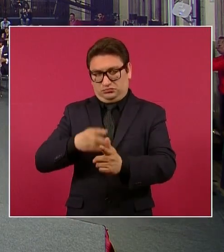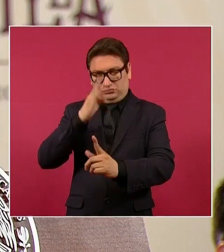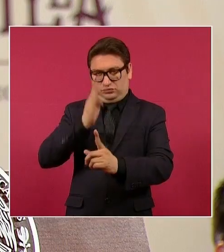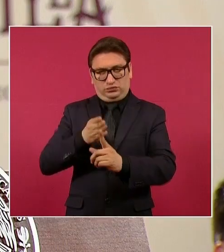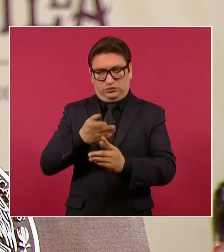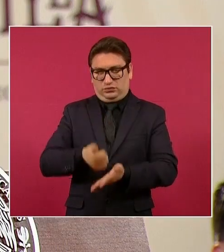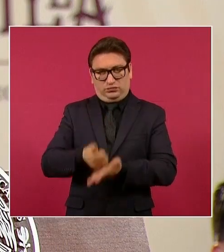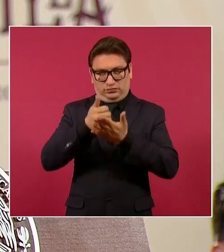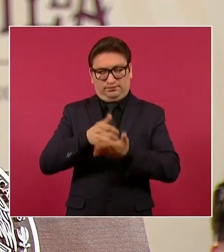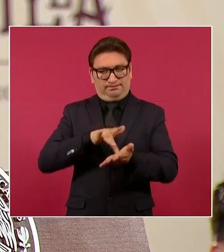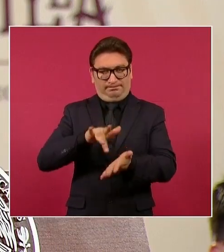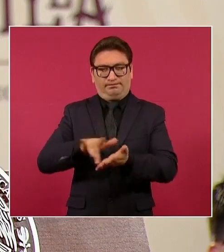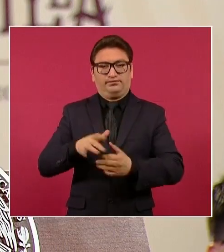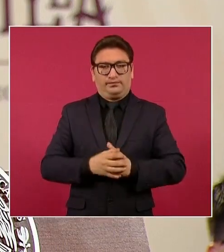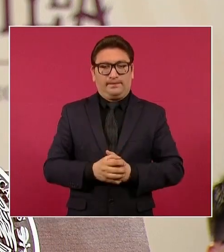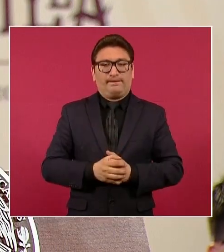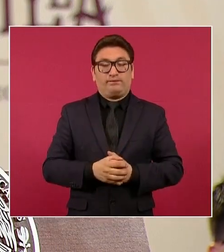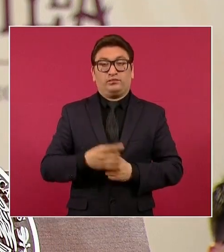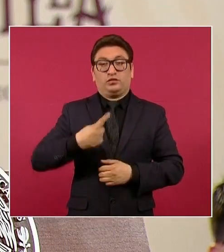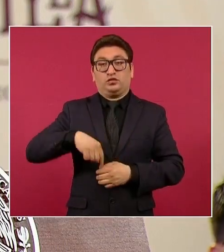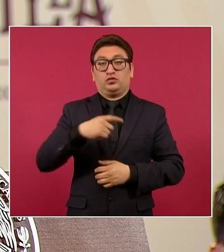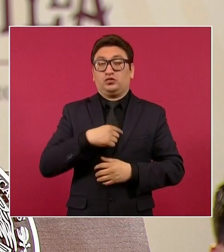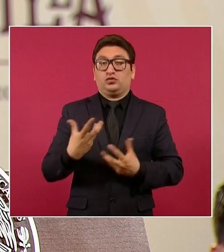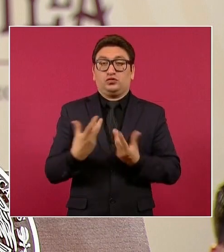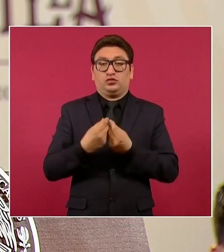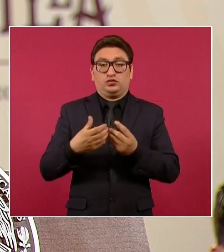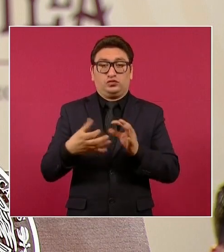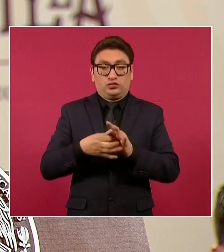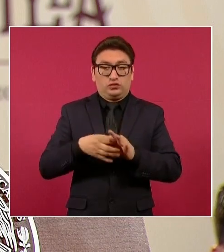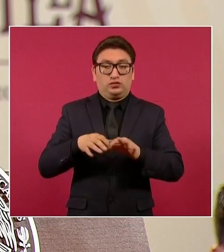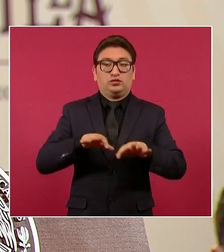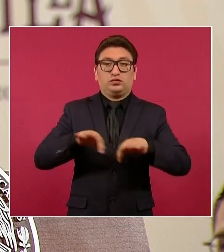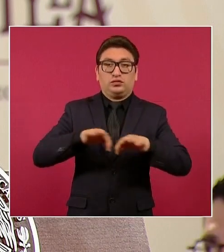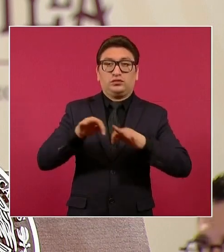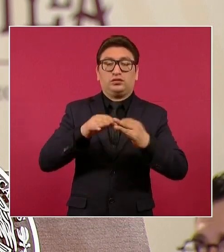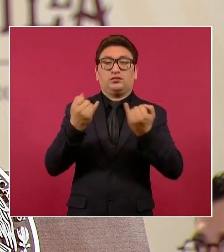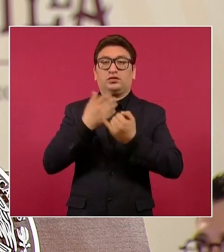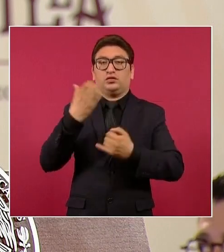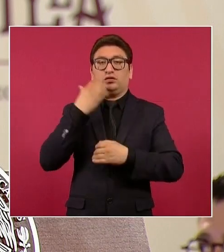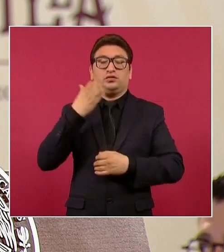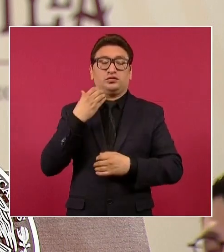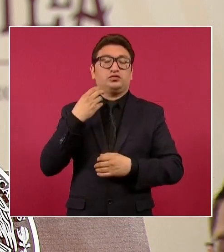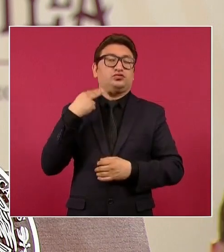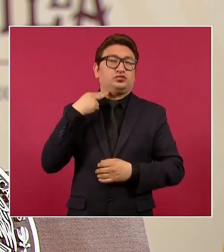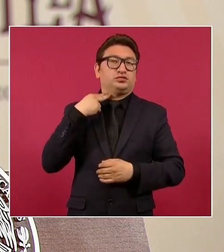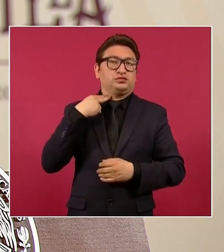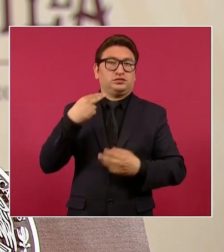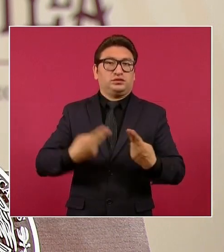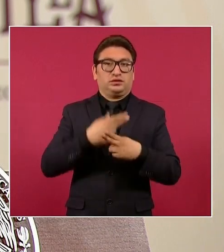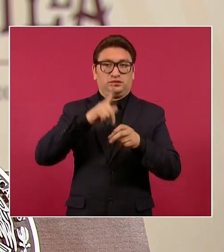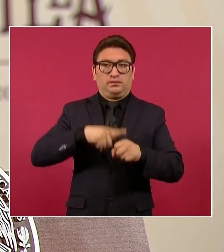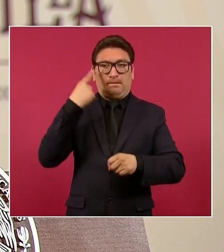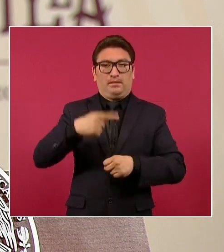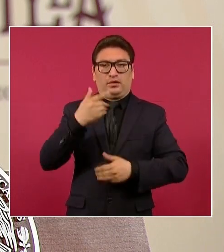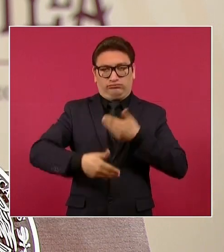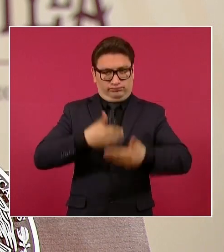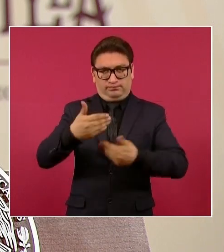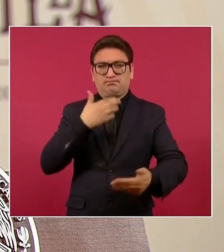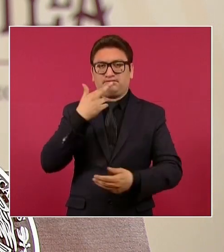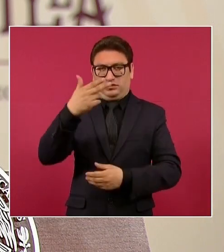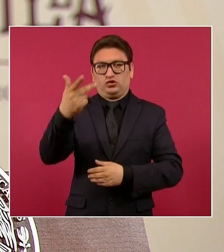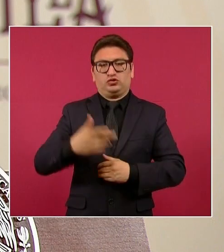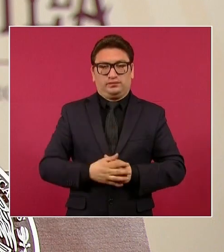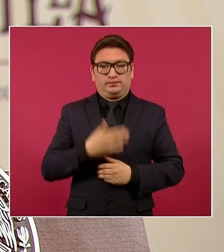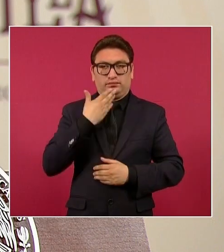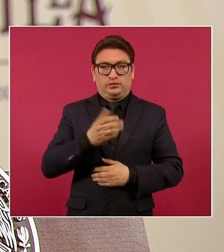hacerlo. Y hemos trabajado muy de la mano con el Colegio del Notariado Nacional para poder llevar a buen término esto. Y en la otra